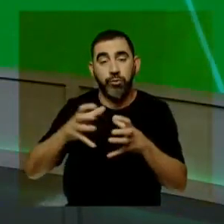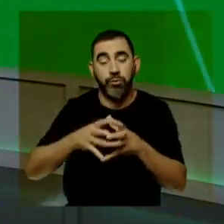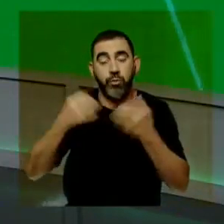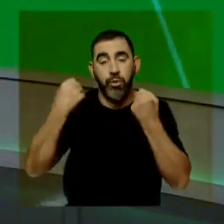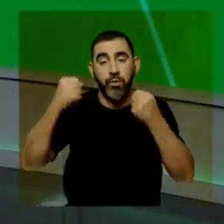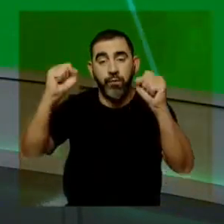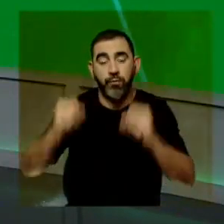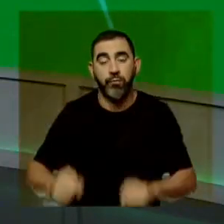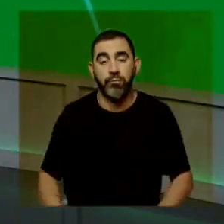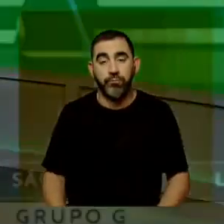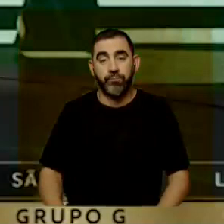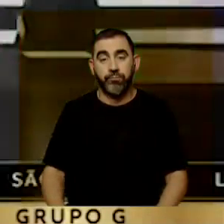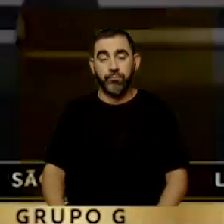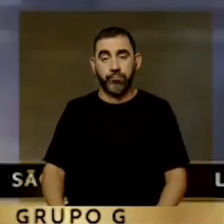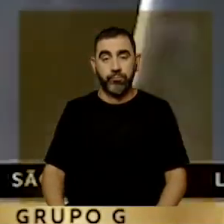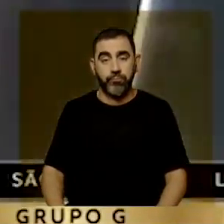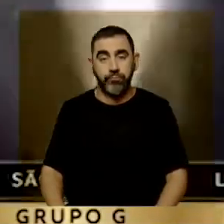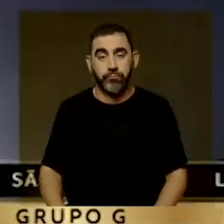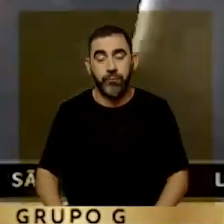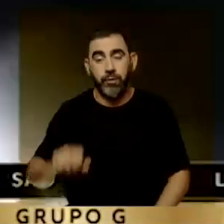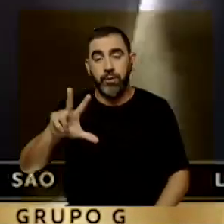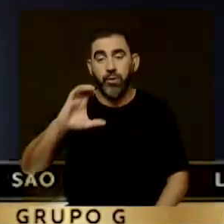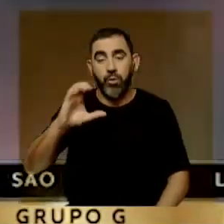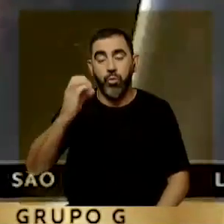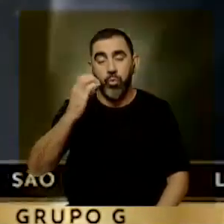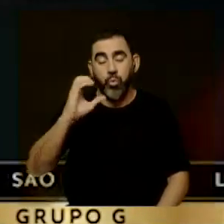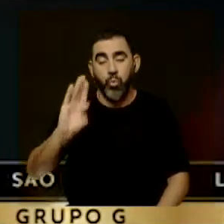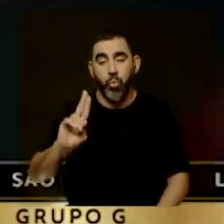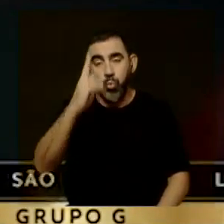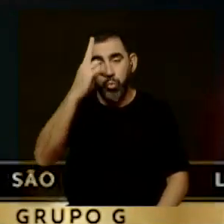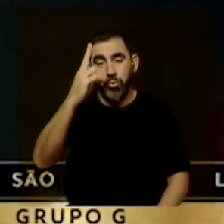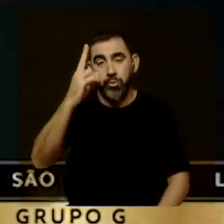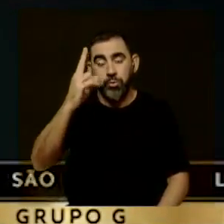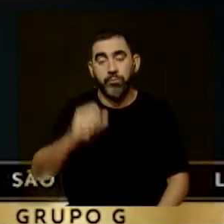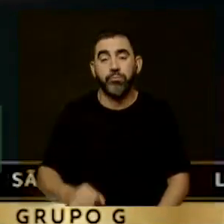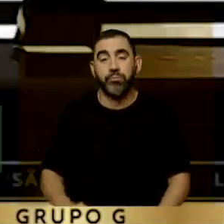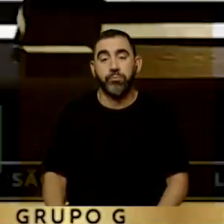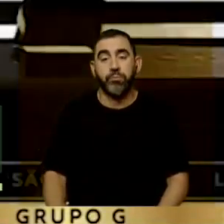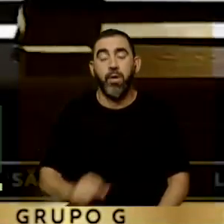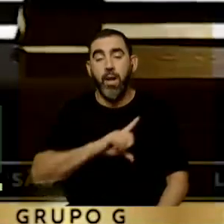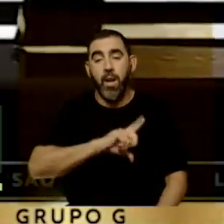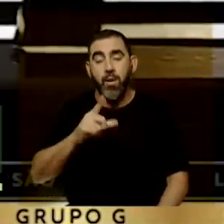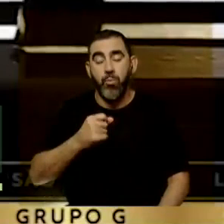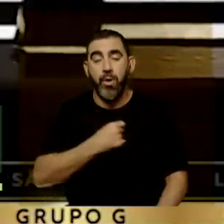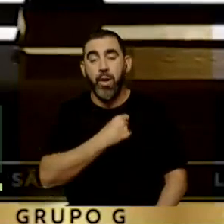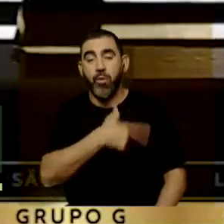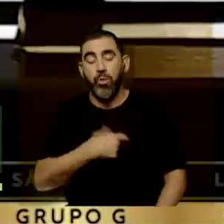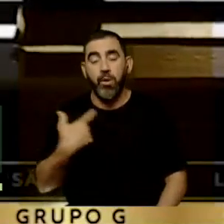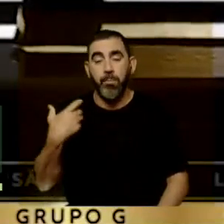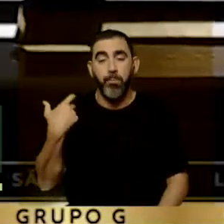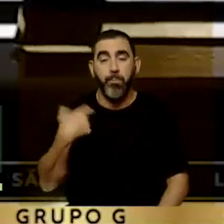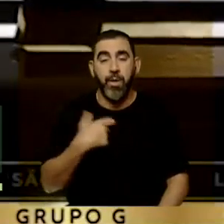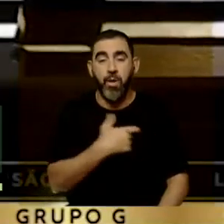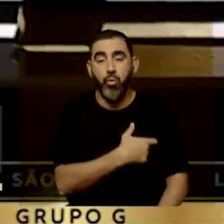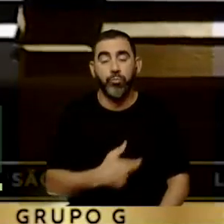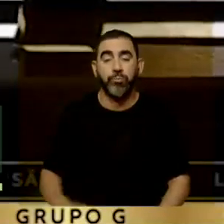Copa Libertadores que, ustedes saben, tiene tres equipos uruguayos. Estamos hablando de Liverpool, de Nacional